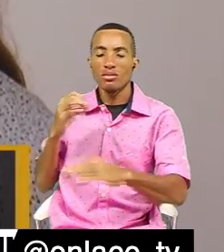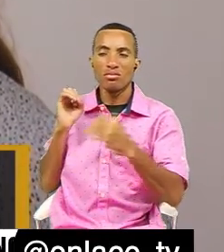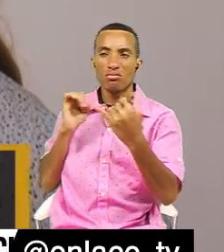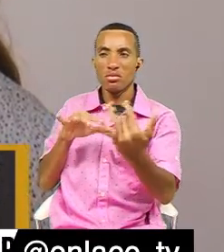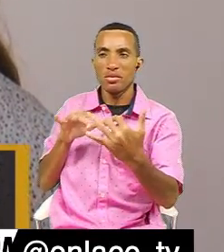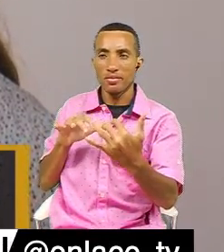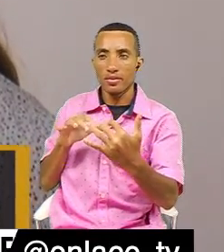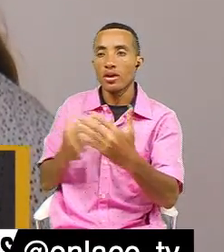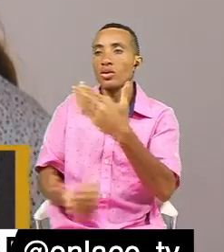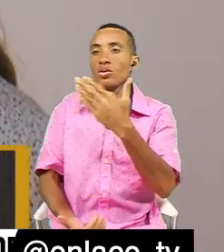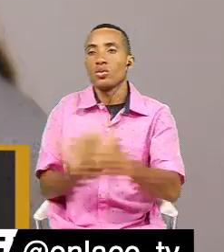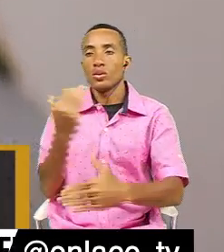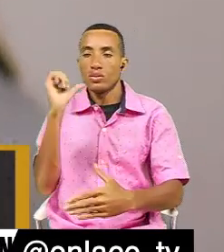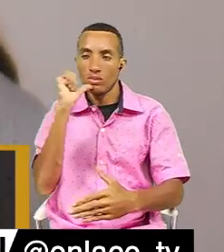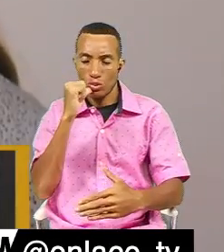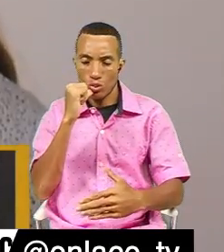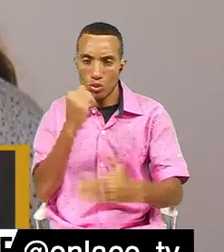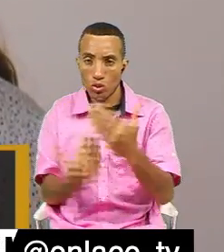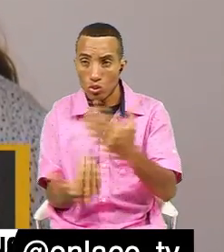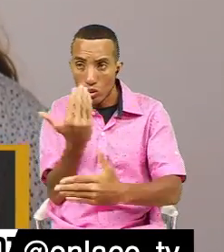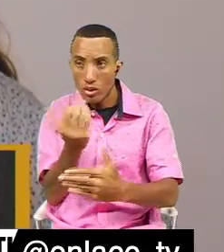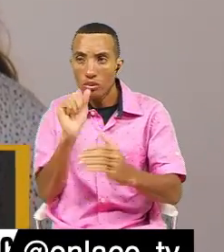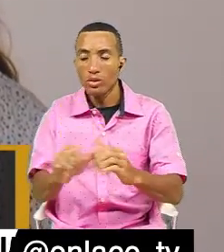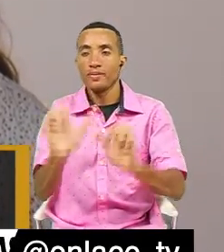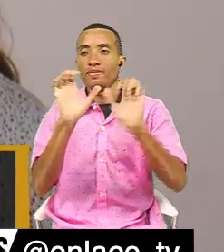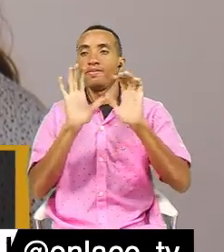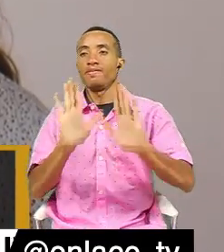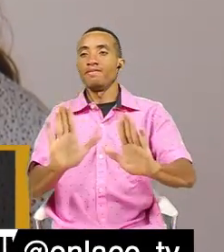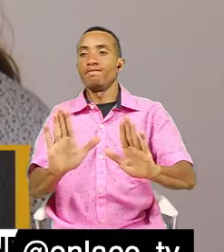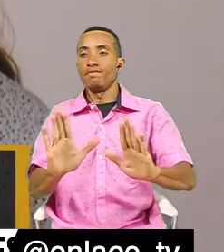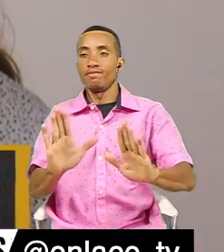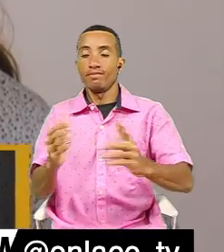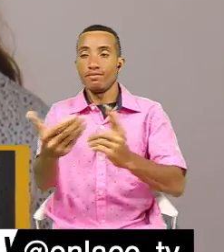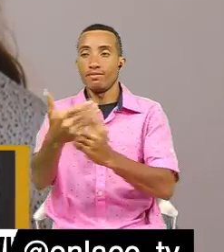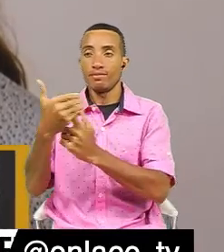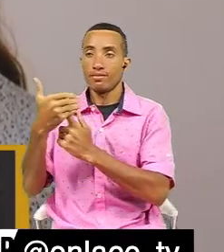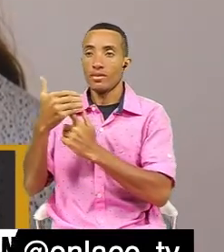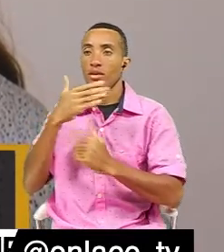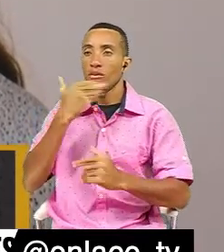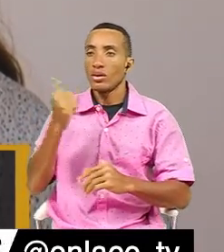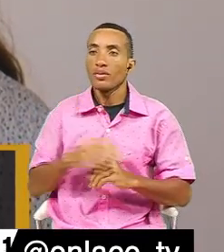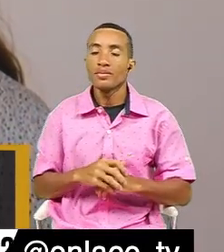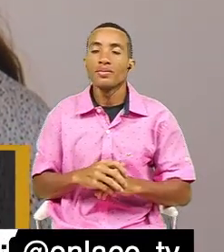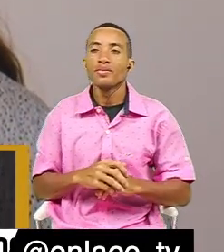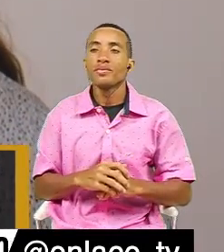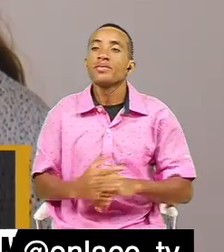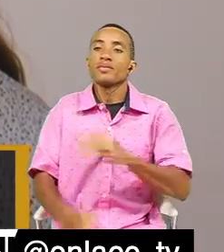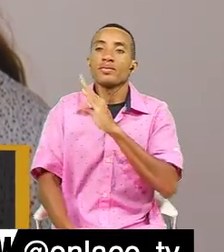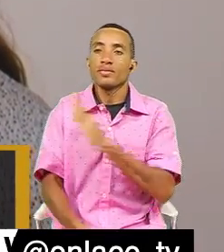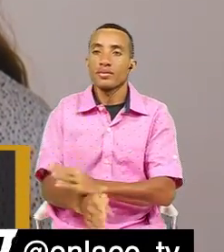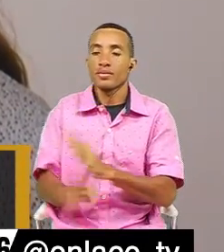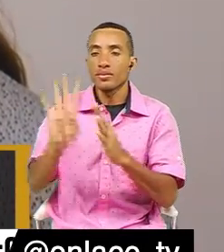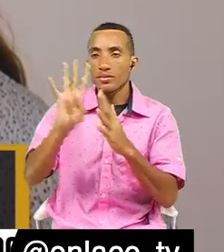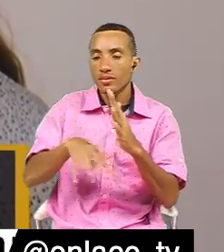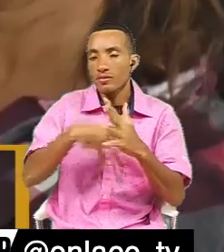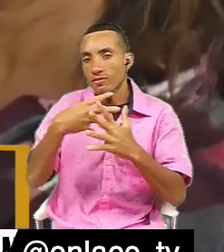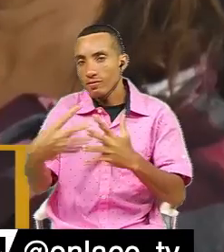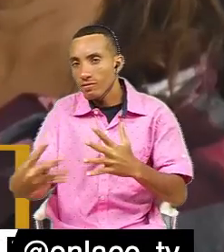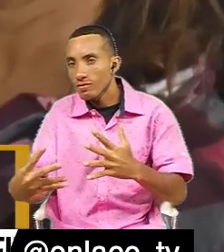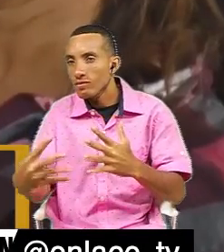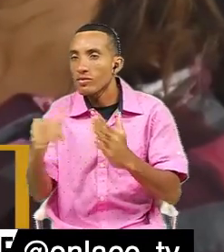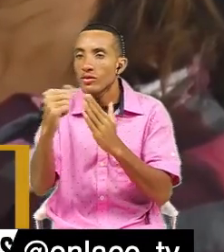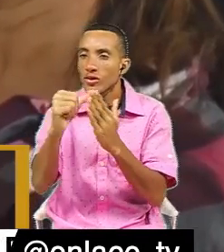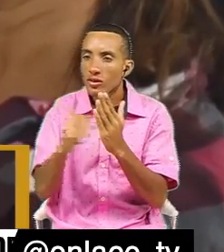las nuevas victimizaciones se pueden prevenir. Entonces es poner en marcha esa agenda, impulsar,